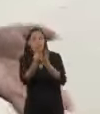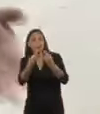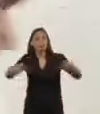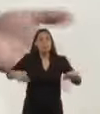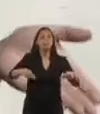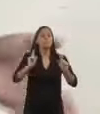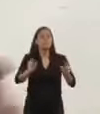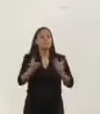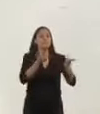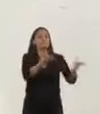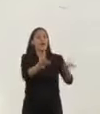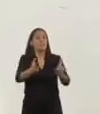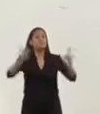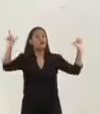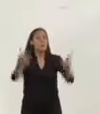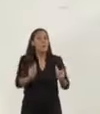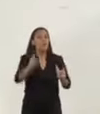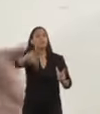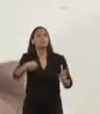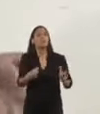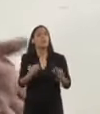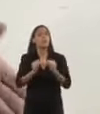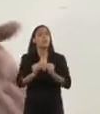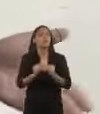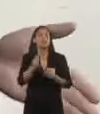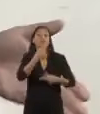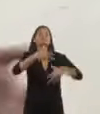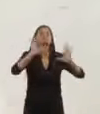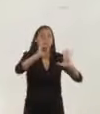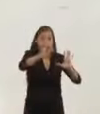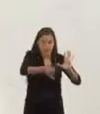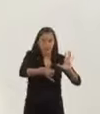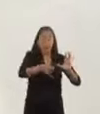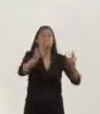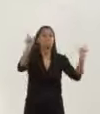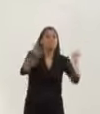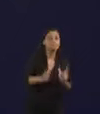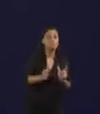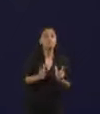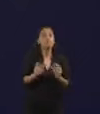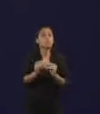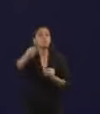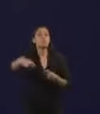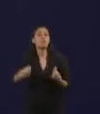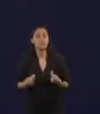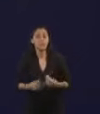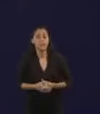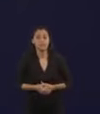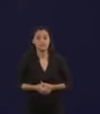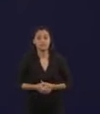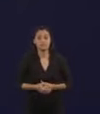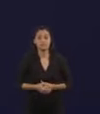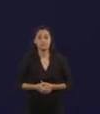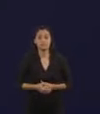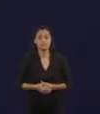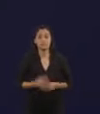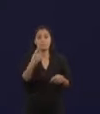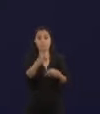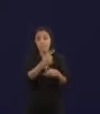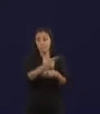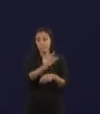el motivado porque motivado esto si llega a pasar No si está en estudio Esto bueno en